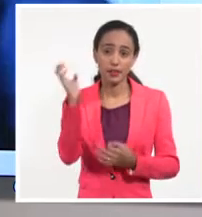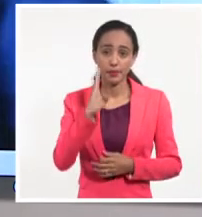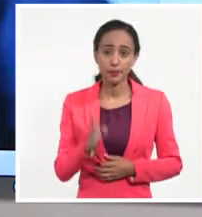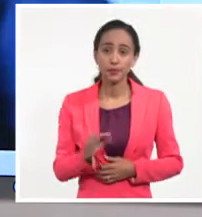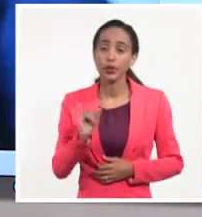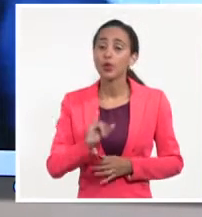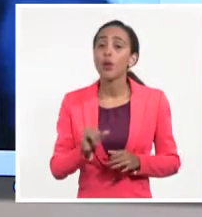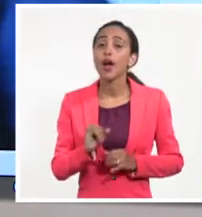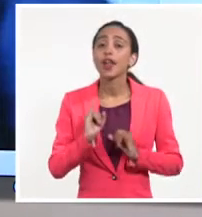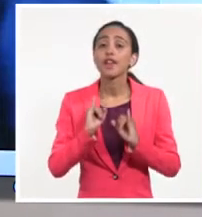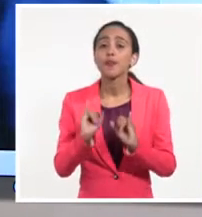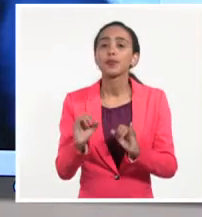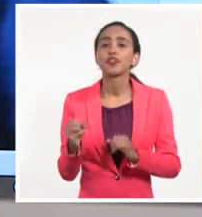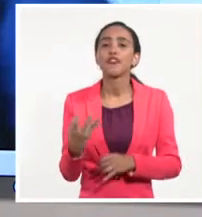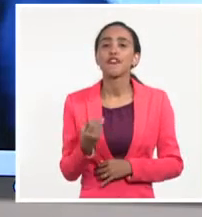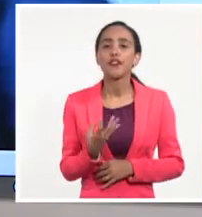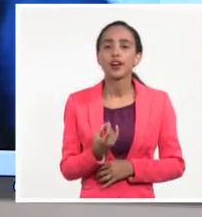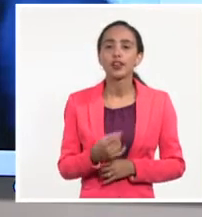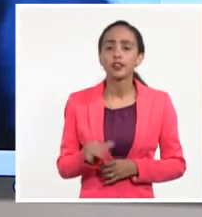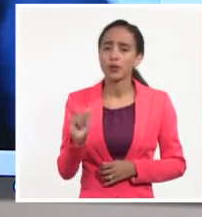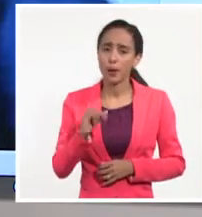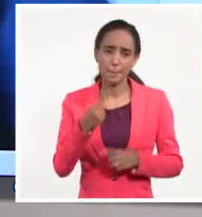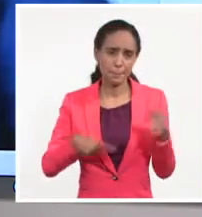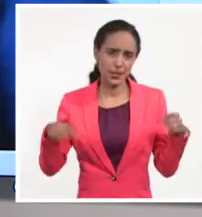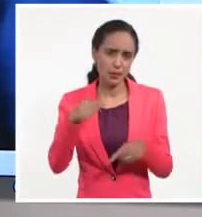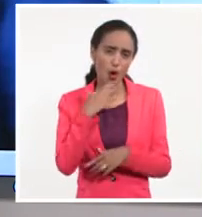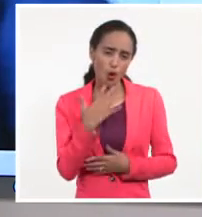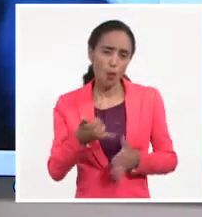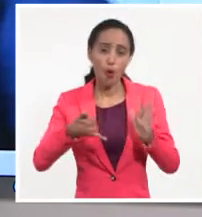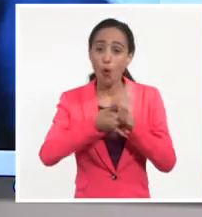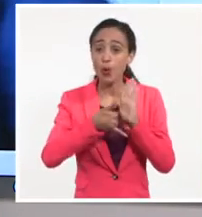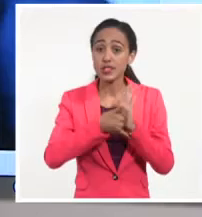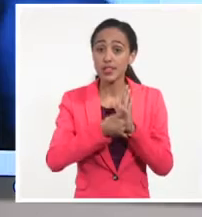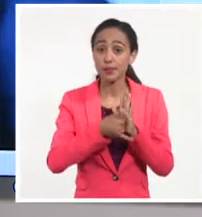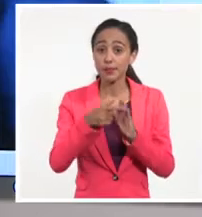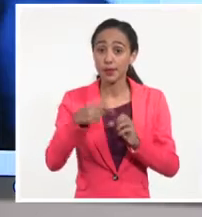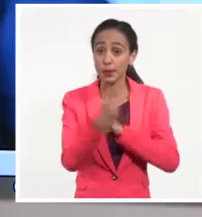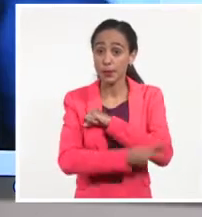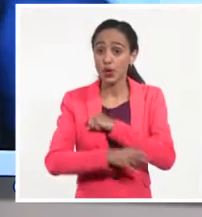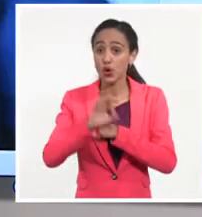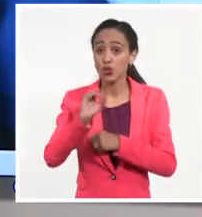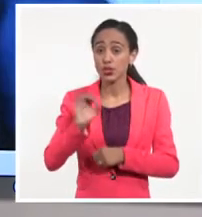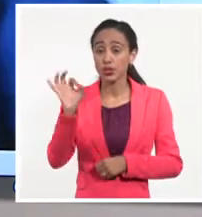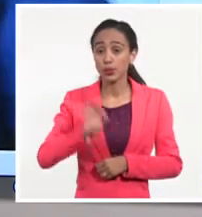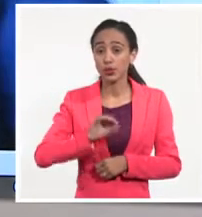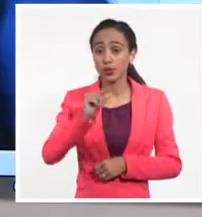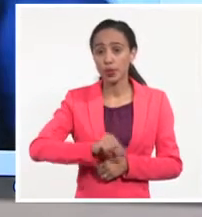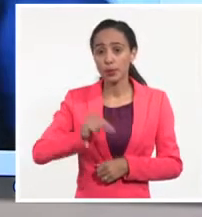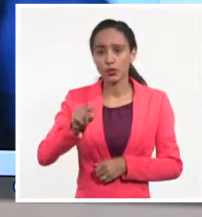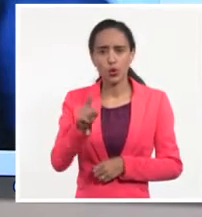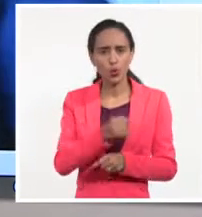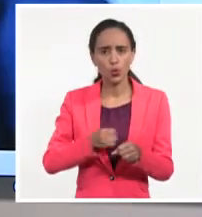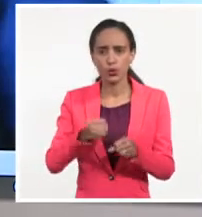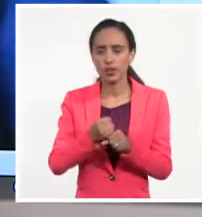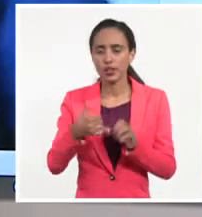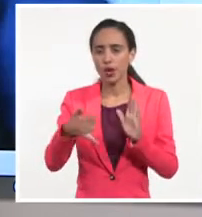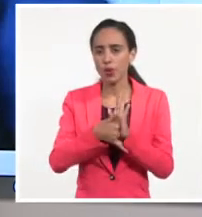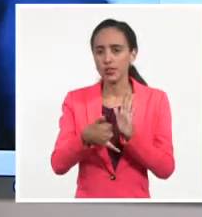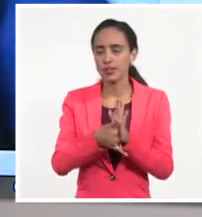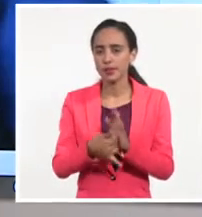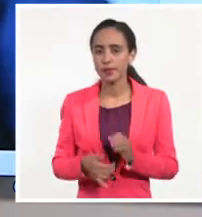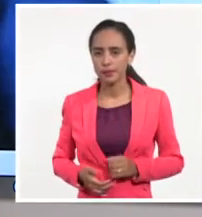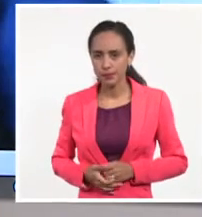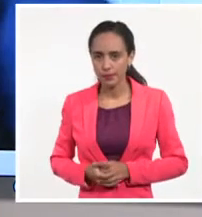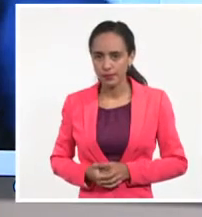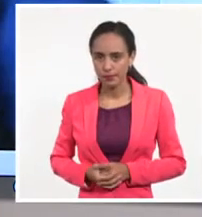falsas, usando principalmente WhatsApp. En ese país el 80% de las personas utilizan WhatsApp. No hay escritor de ficción que pueda producir